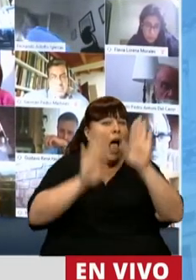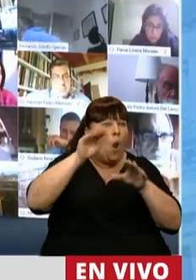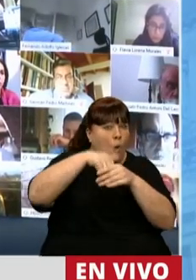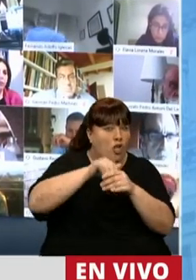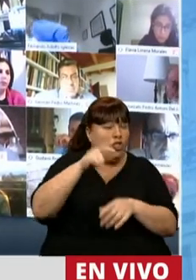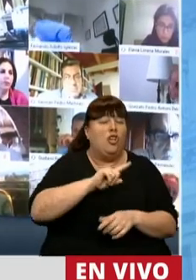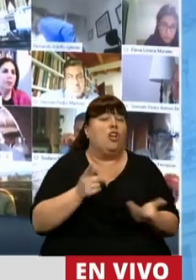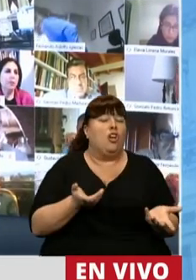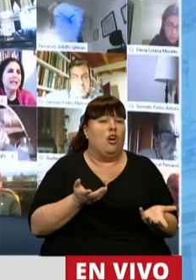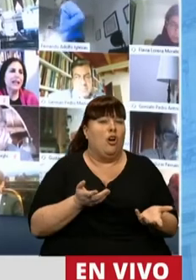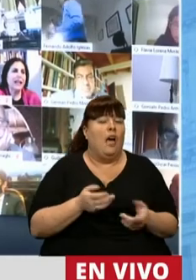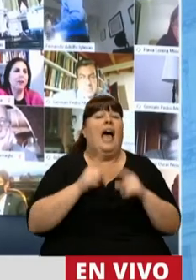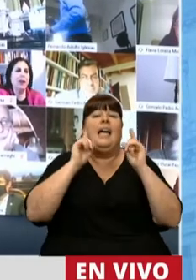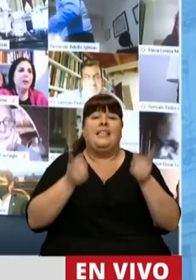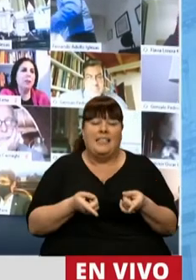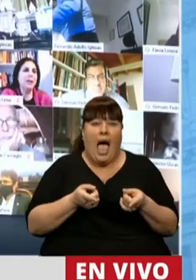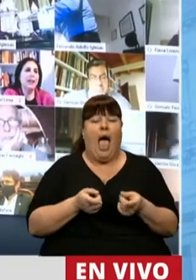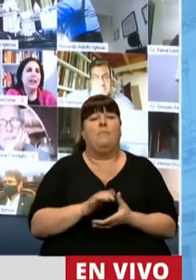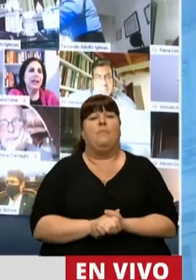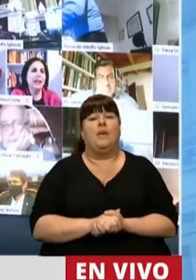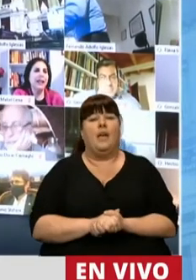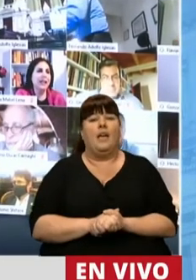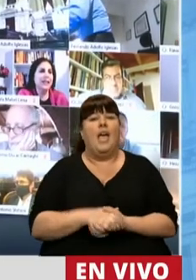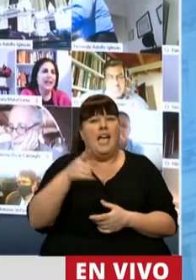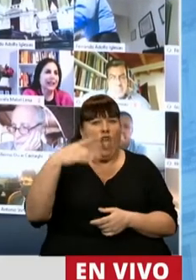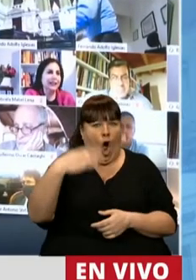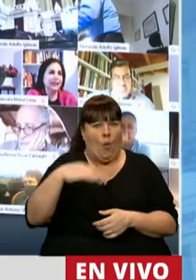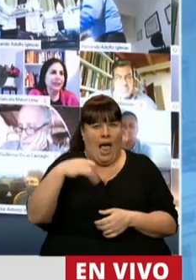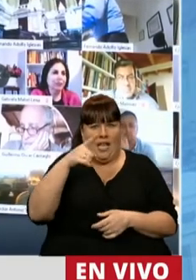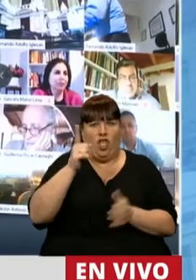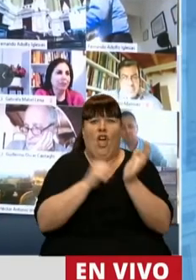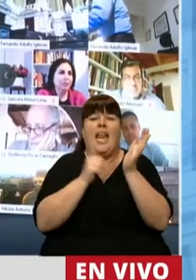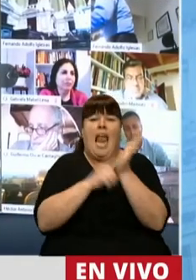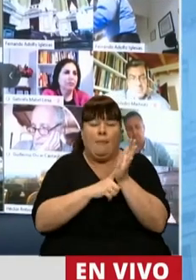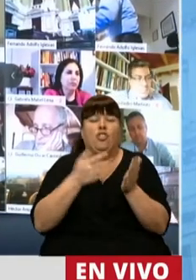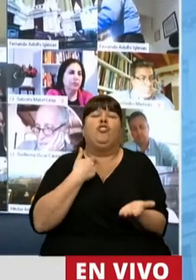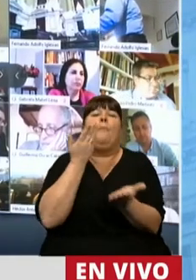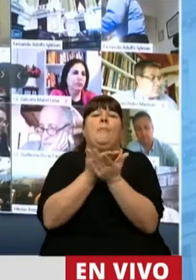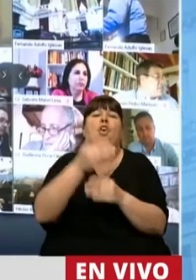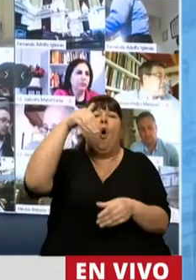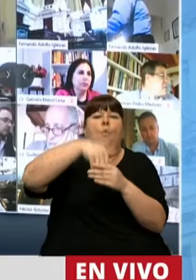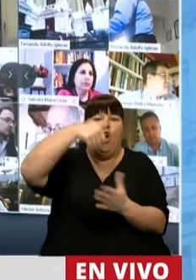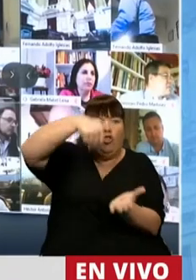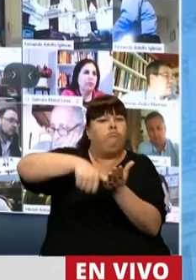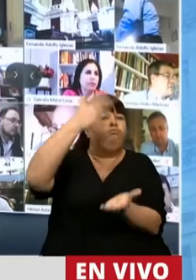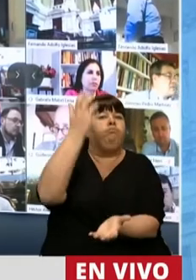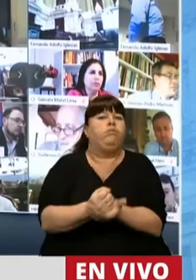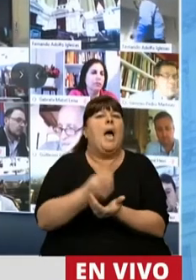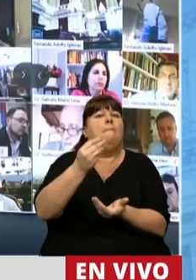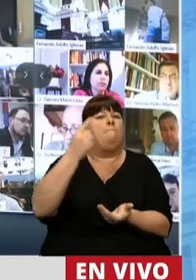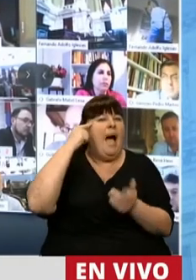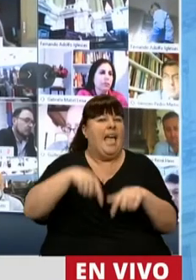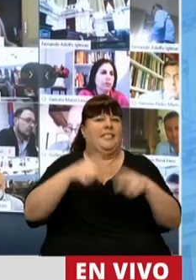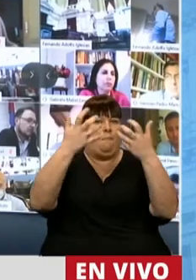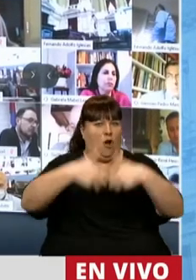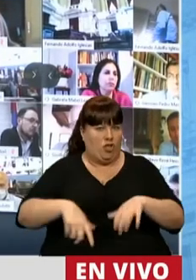mayoría adecuada. Y porque además es una facultad contemplada en el reglamento, yo le pido el voto nominal para la